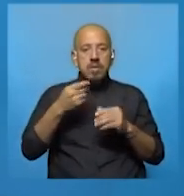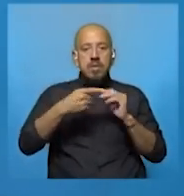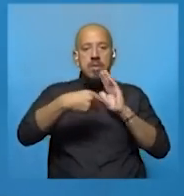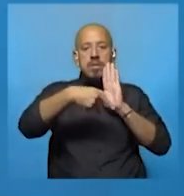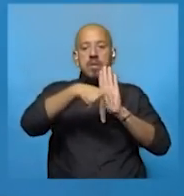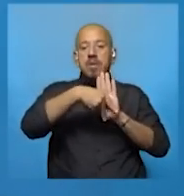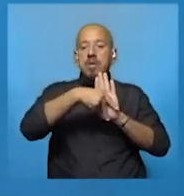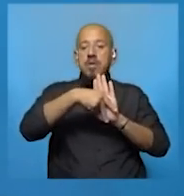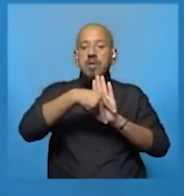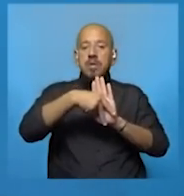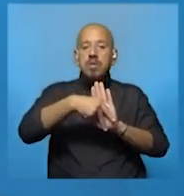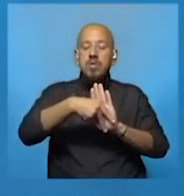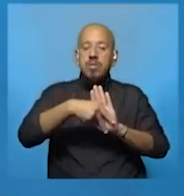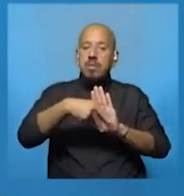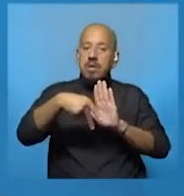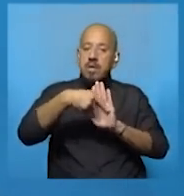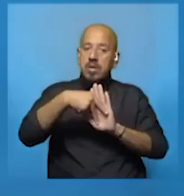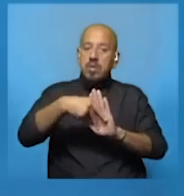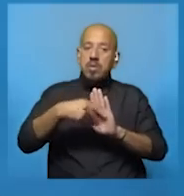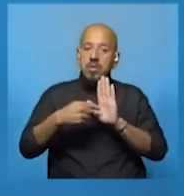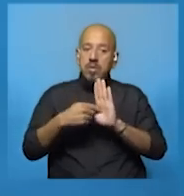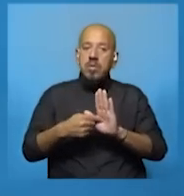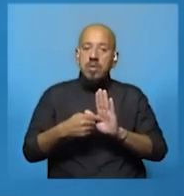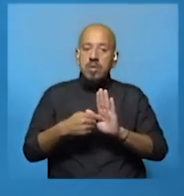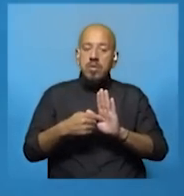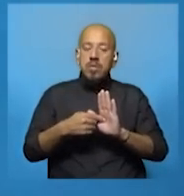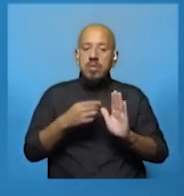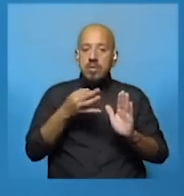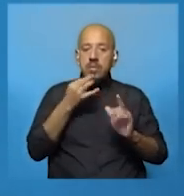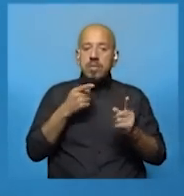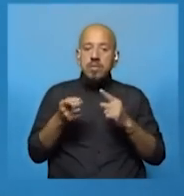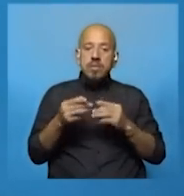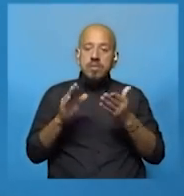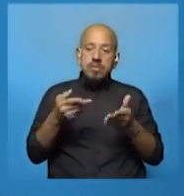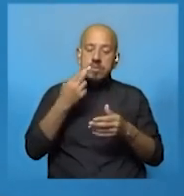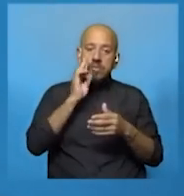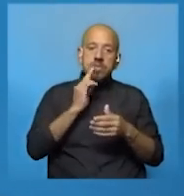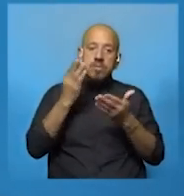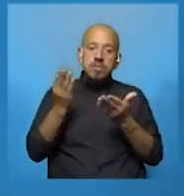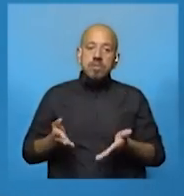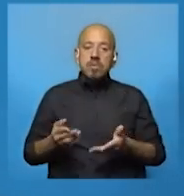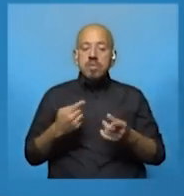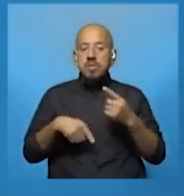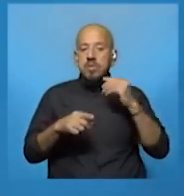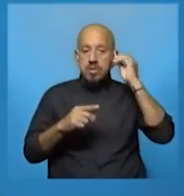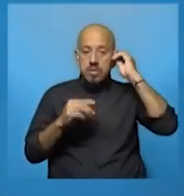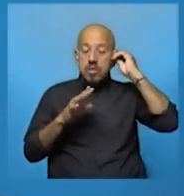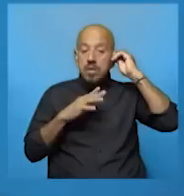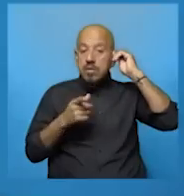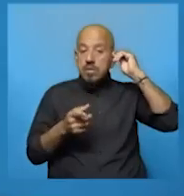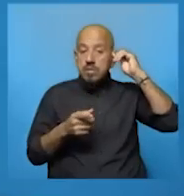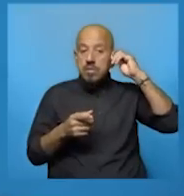la que dice o la existencia a que ese comportamiento sea delictivo Entonces hasta que eso no